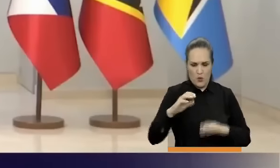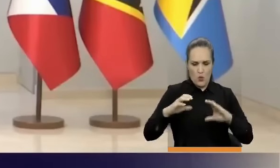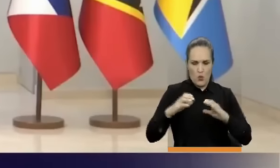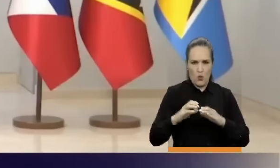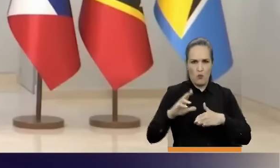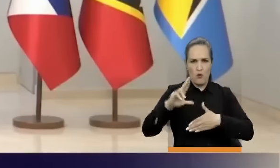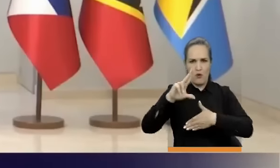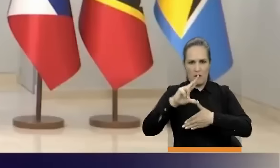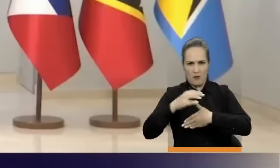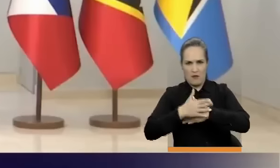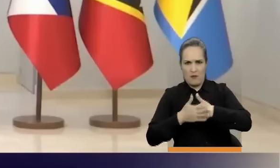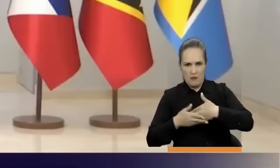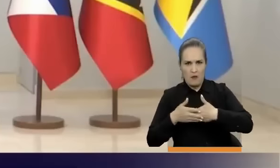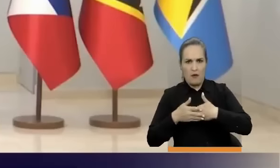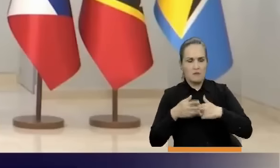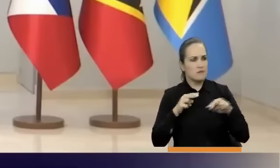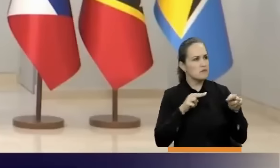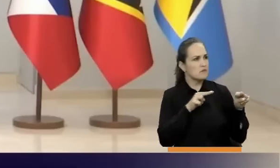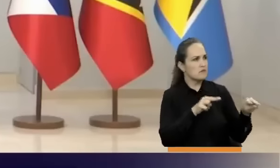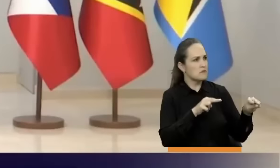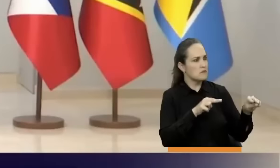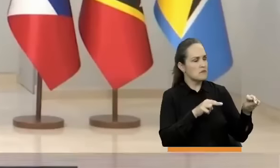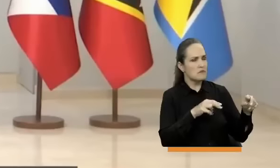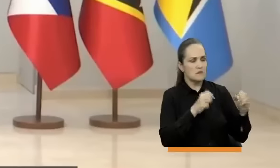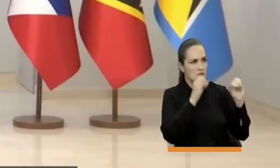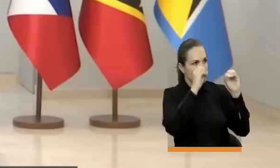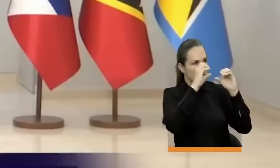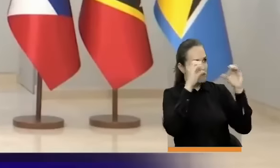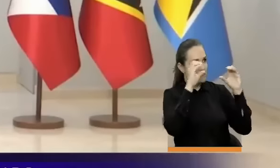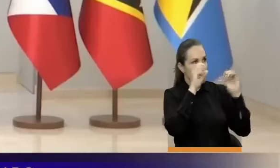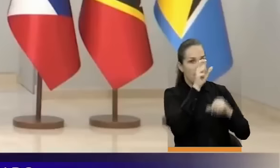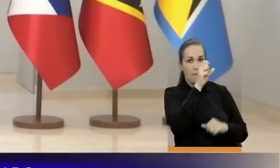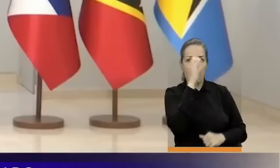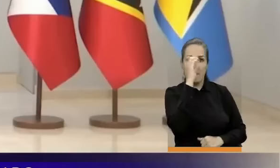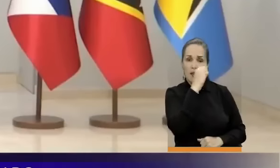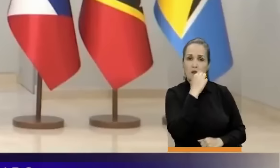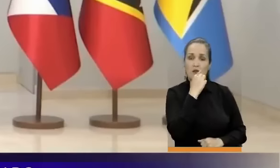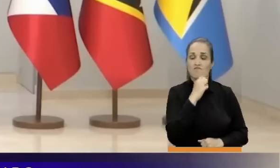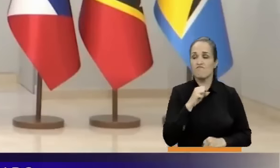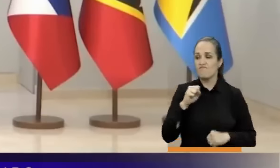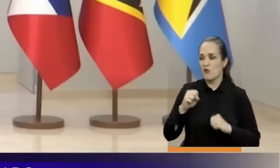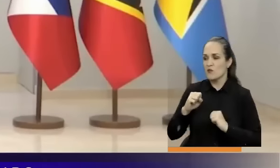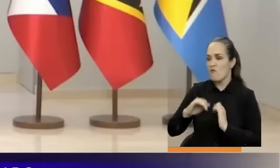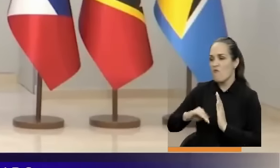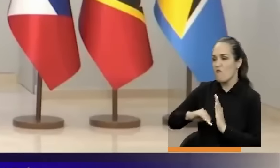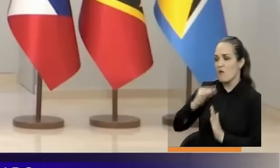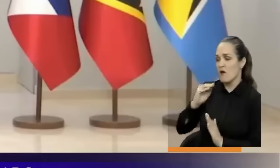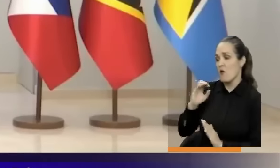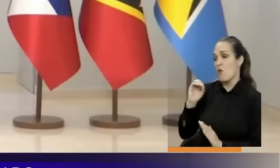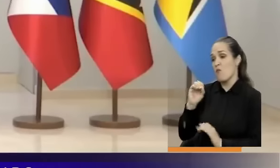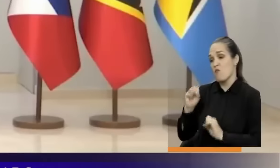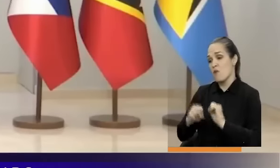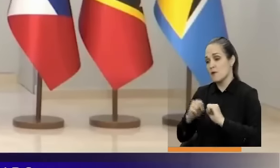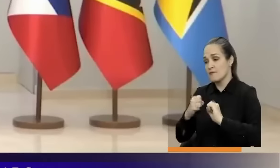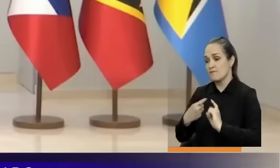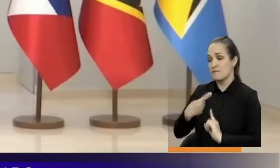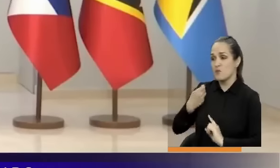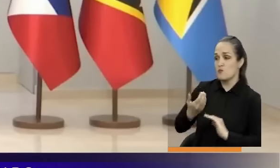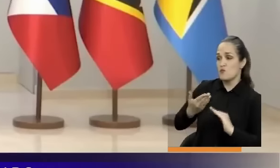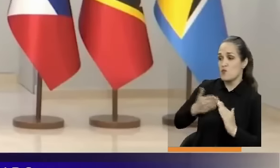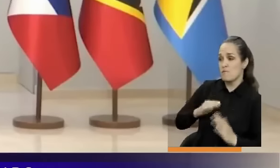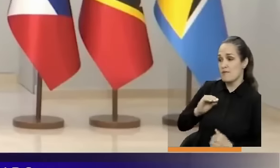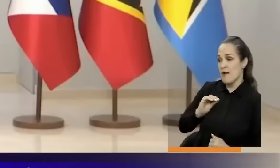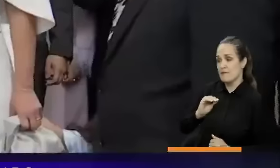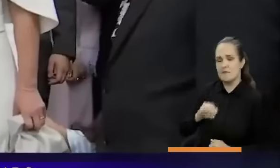Colombia Gustavo Petro en torno a un posible golpe de estado e intento de magnicidio en esa